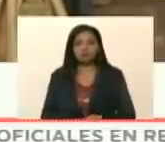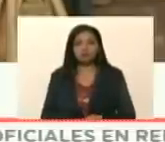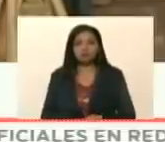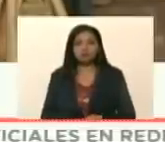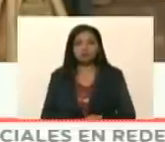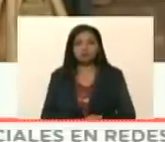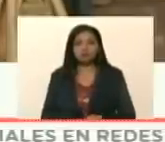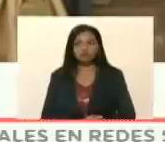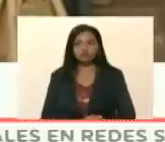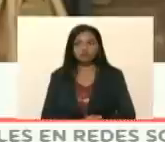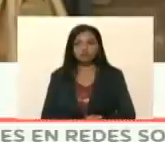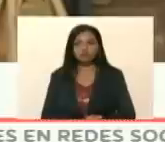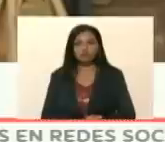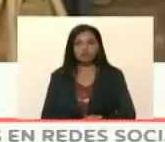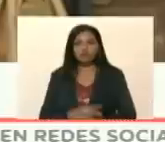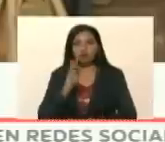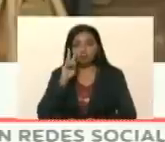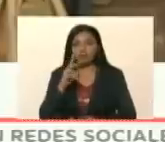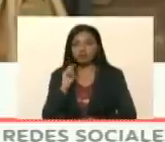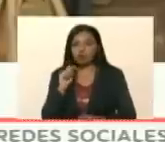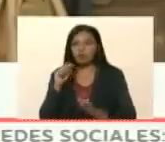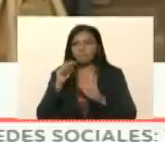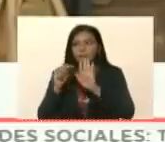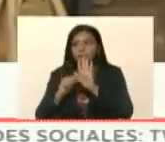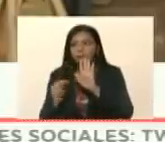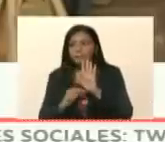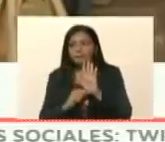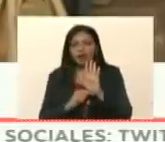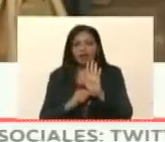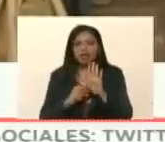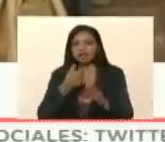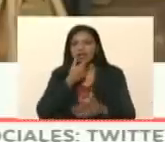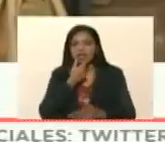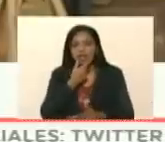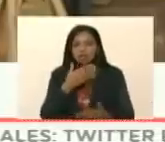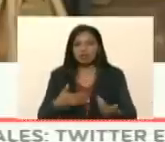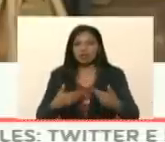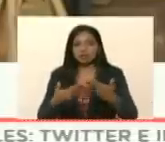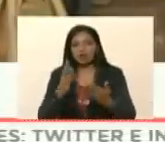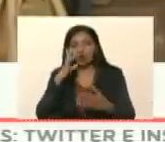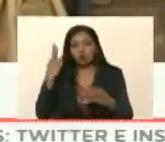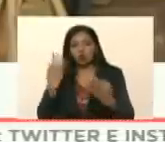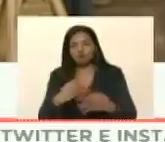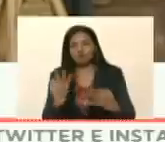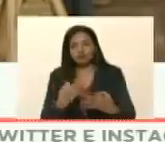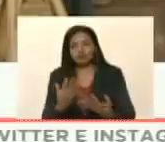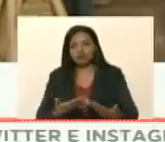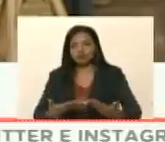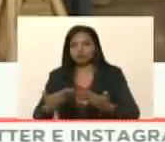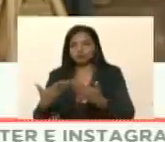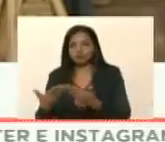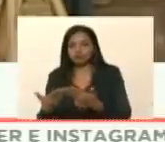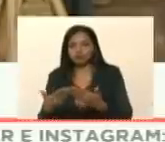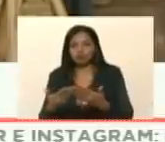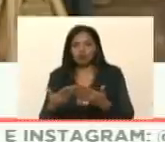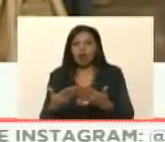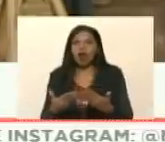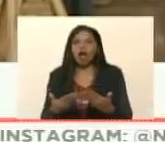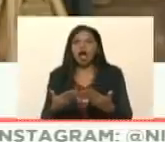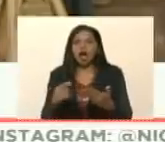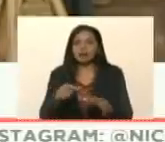Aquí está. Todas las indicaciones en inglés. Se lo entrego oficialmente, este regalo